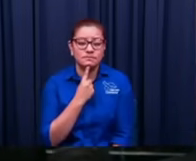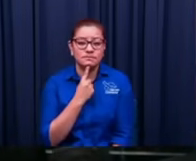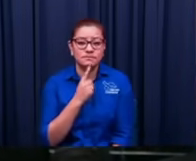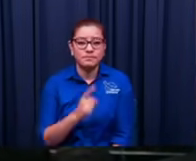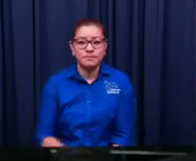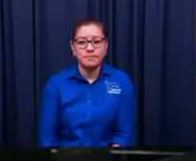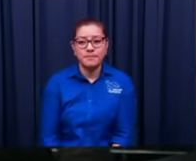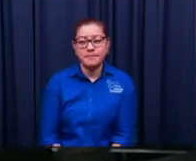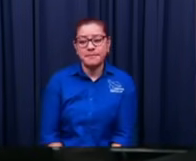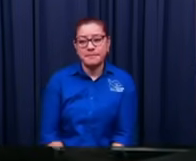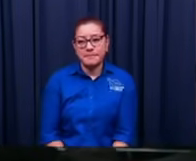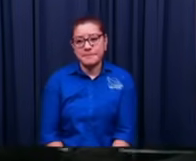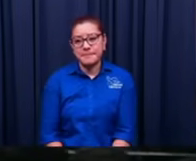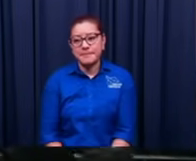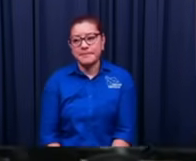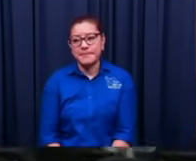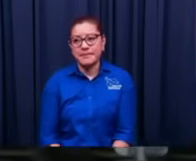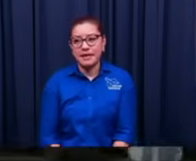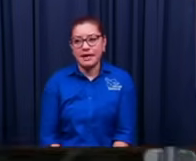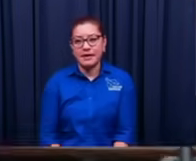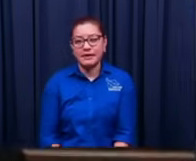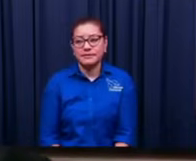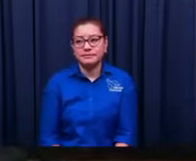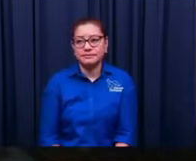¿Sí? Ah, pues.